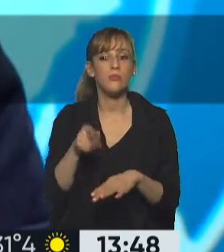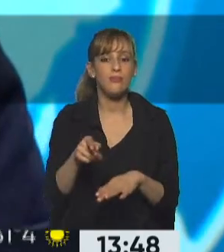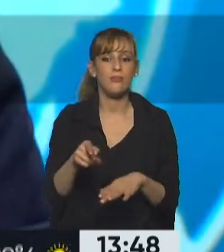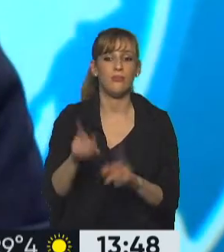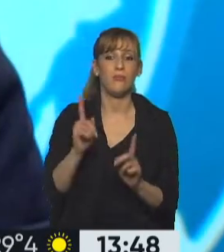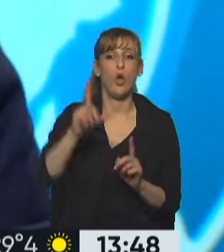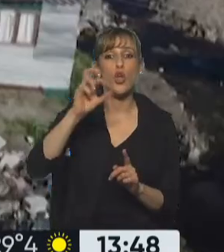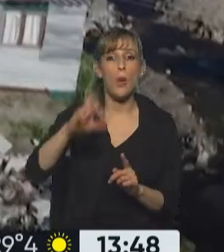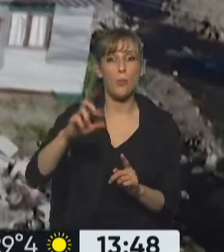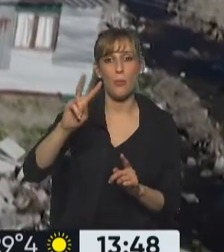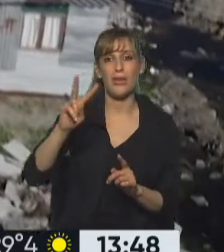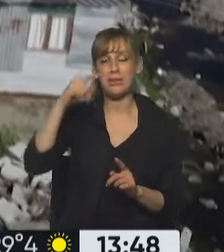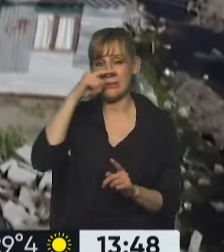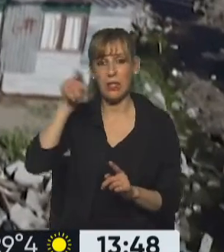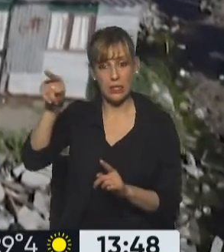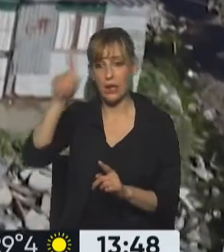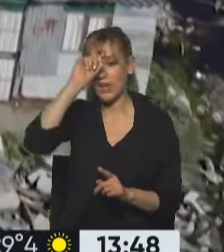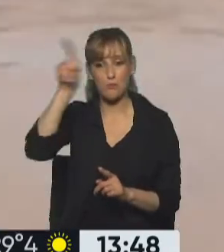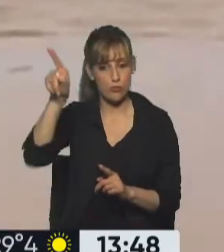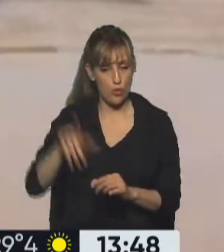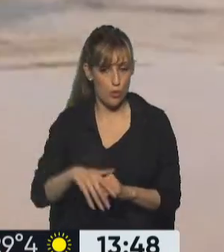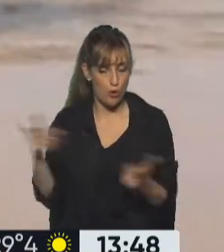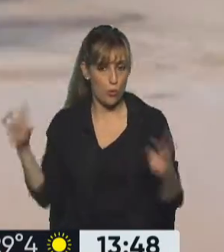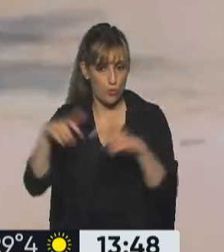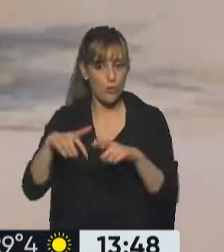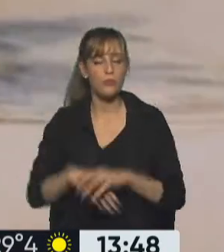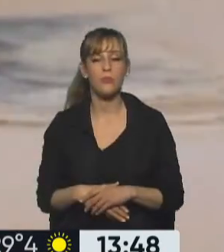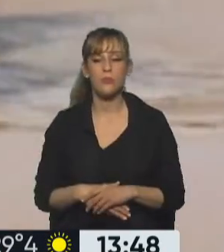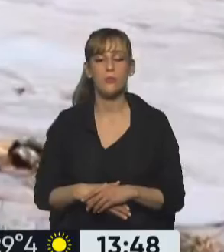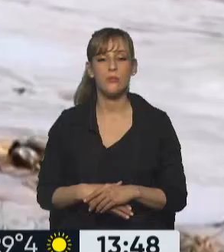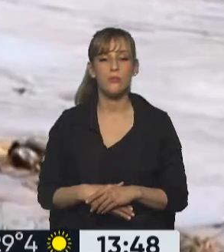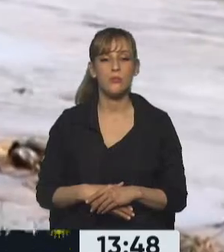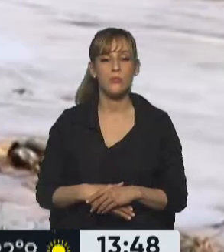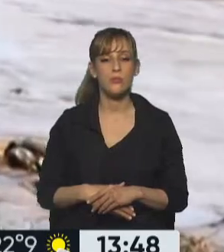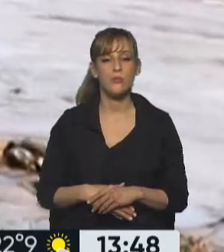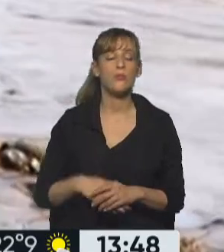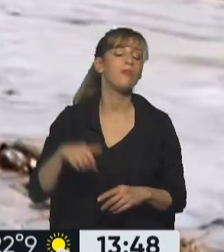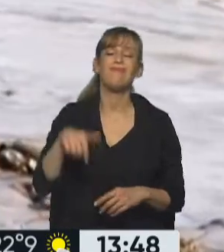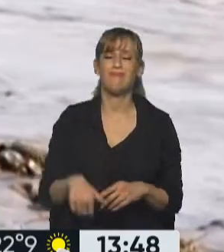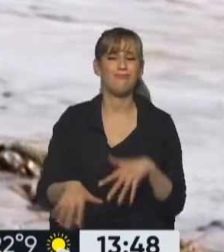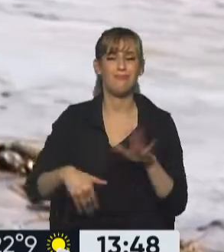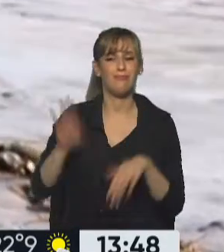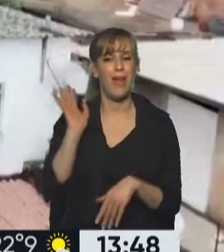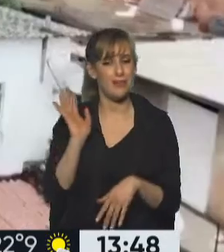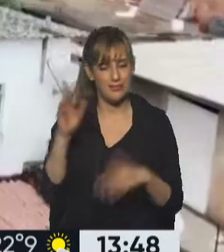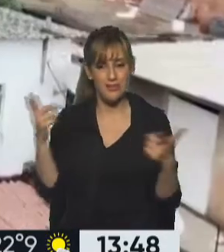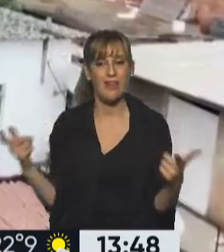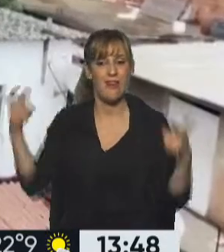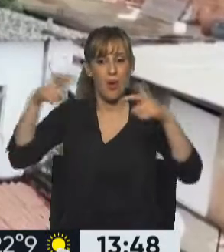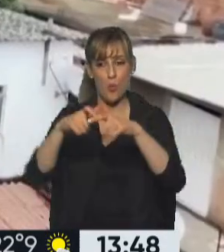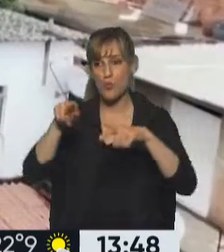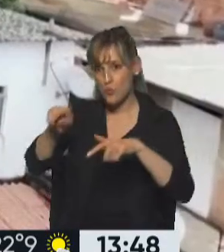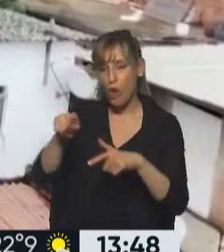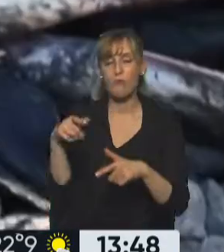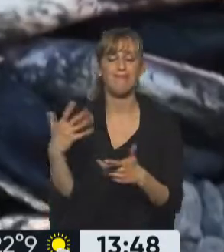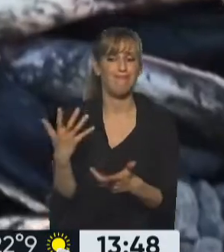COP27 in Egypt. Pérdida, daño y adaptación son los nodos conceptuales sobre los que girará la cumbre. Pérdida